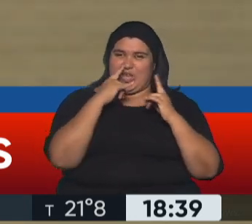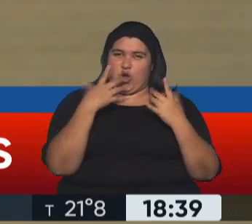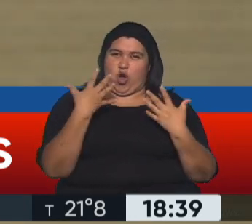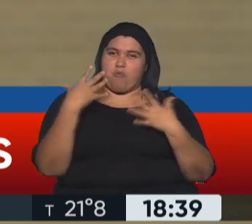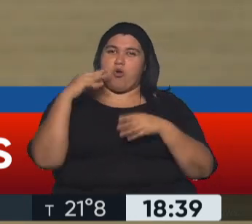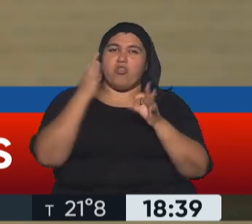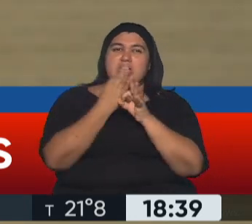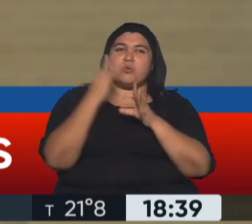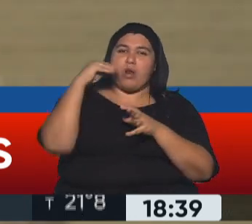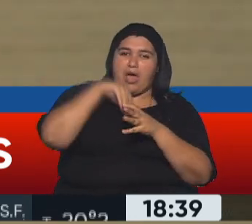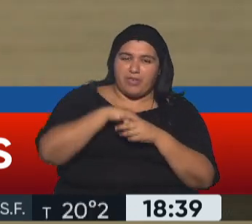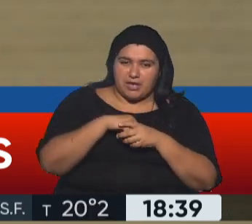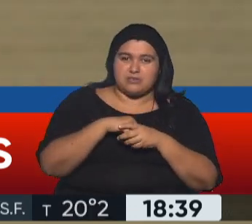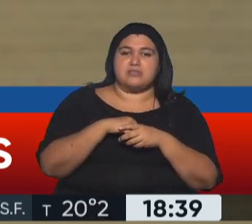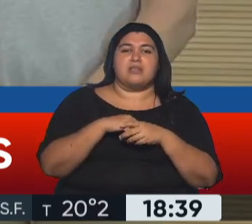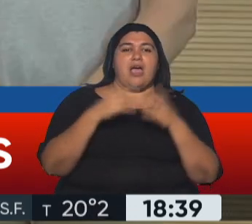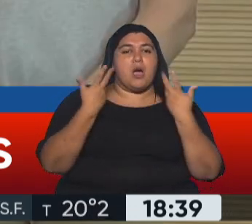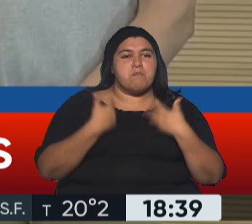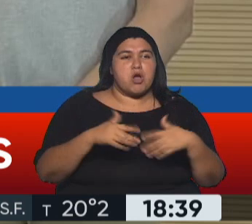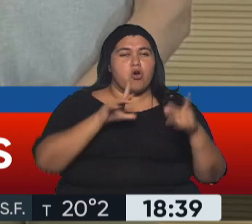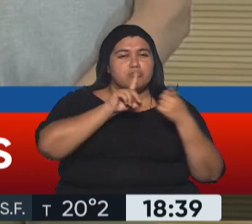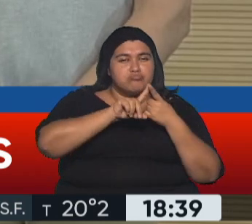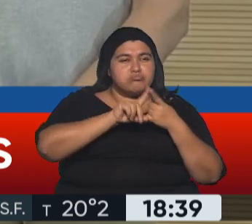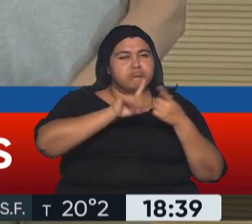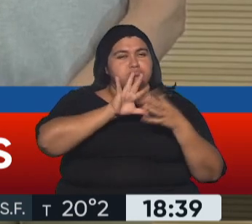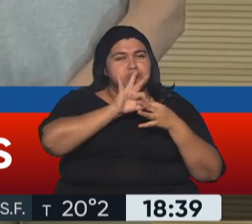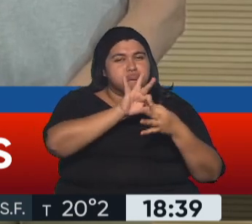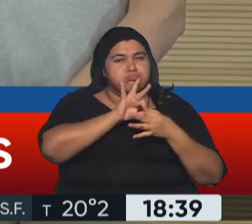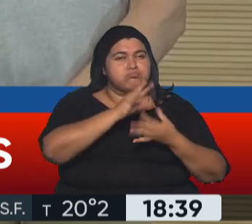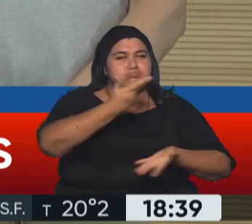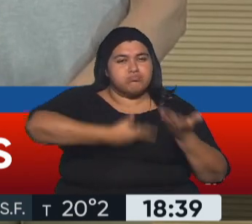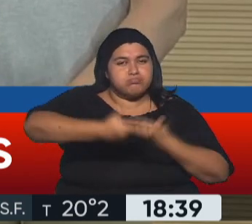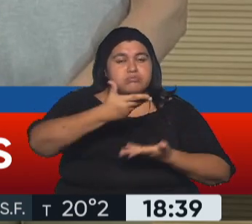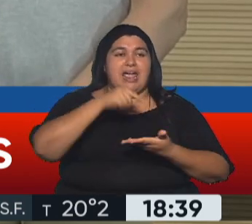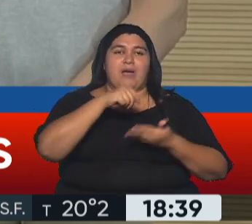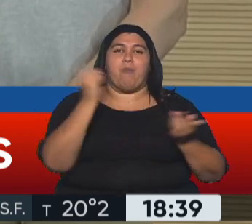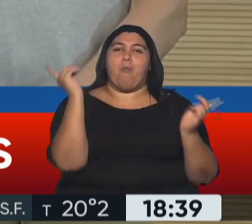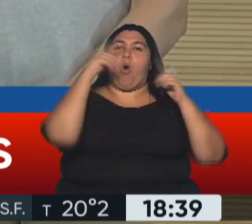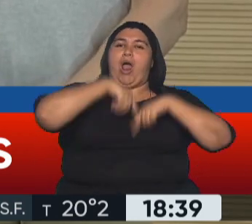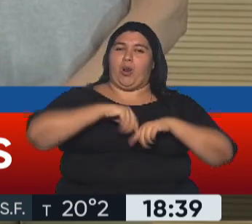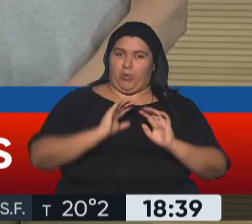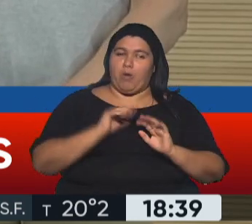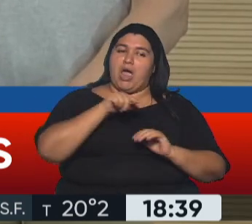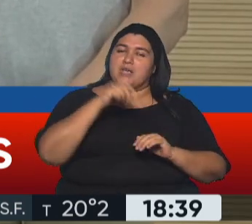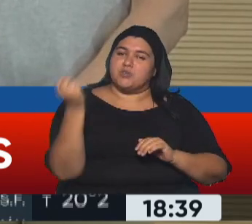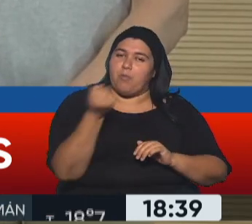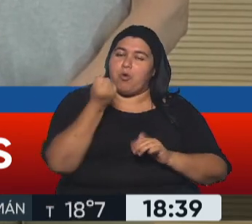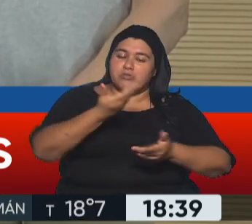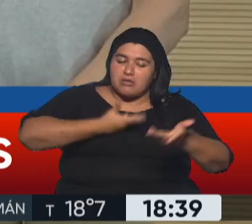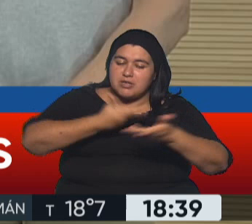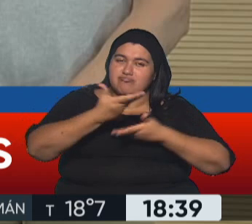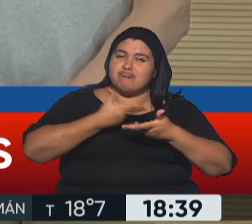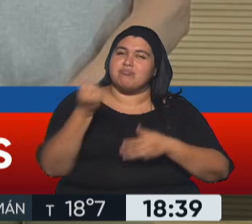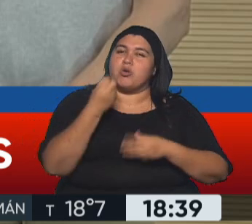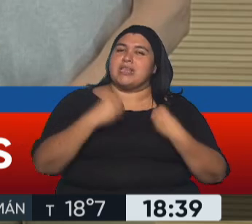escuelas, recuperando mayor normalidad en el vínculo con sus compañeros. Todo eso es muy importante para su bienestar integral,